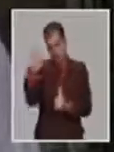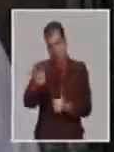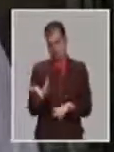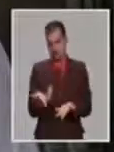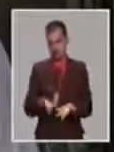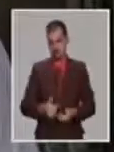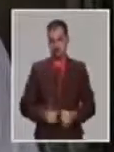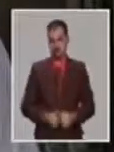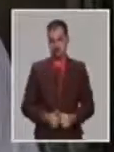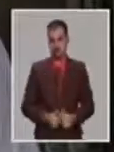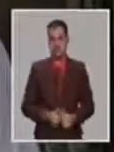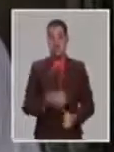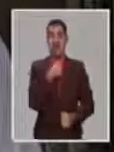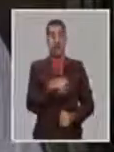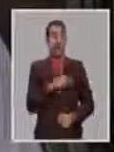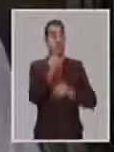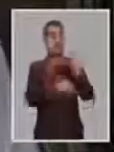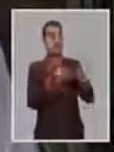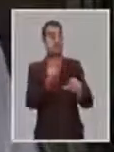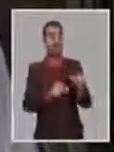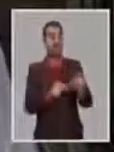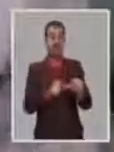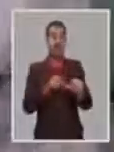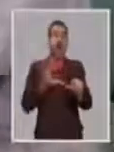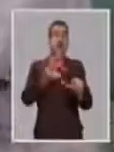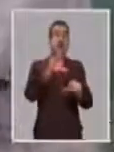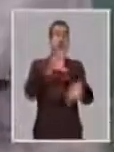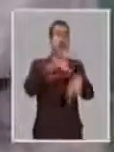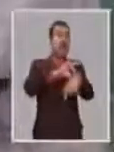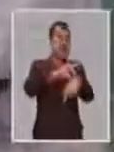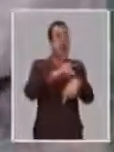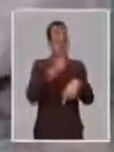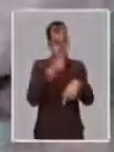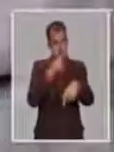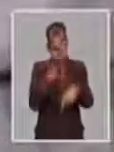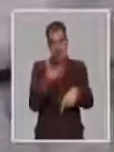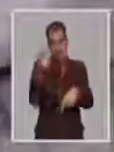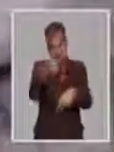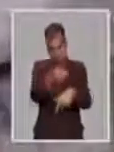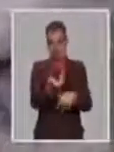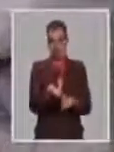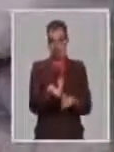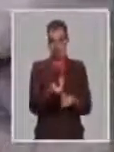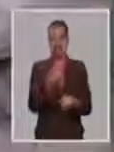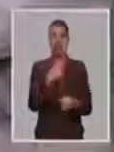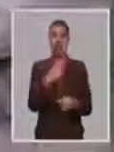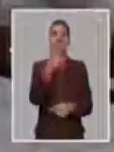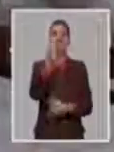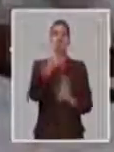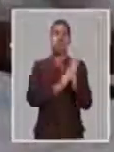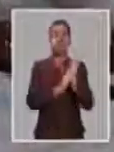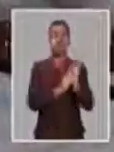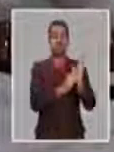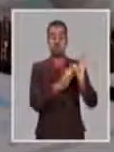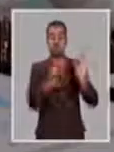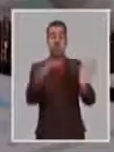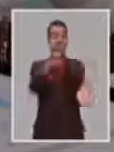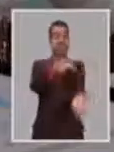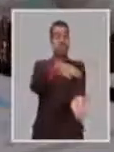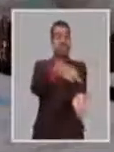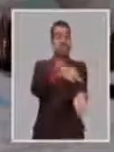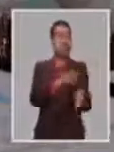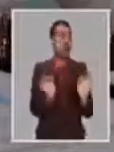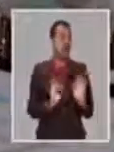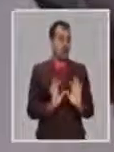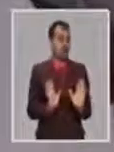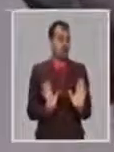investigación. También pueden participar pacientes oncológicos, pero que en los últimos 3 meses no estén bajo tratamiento con citostáticos. No